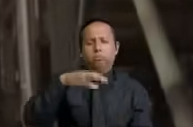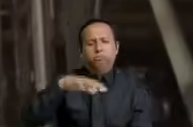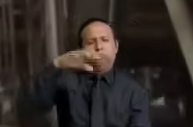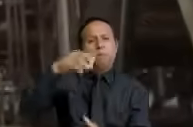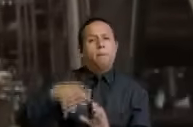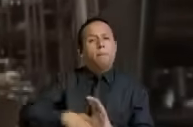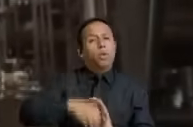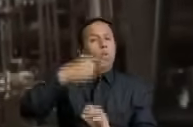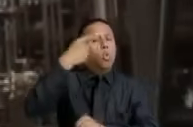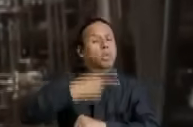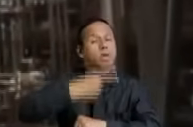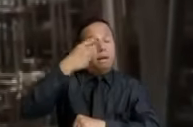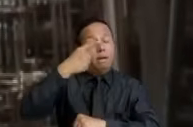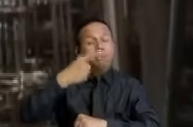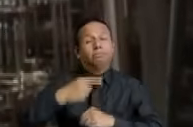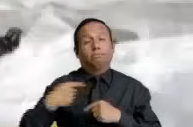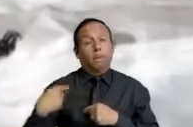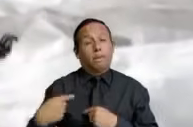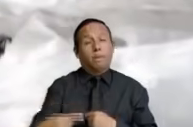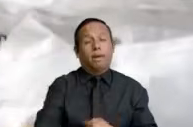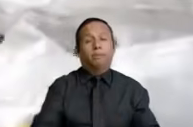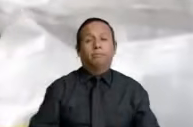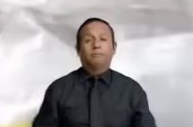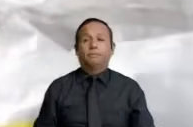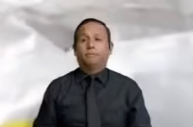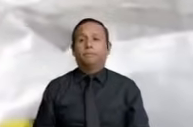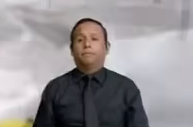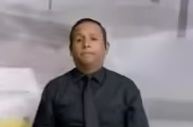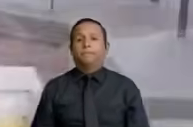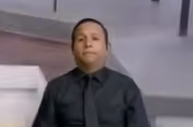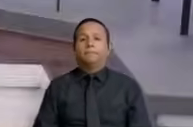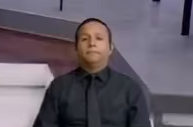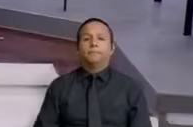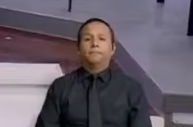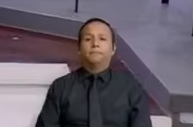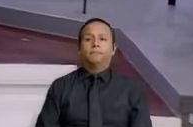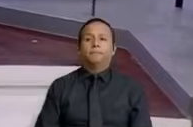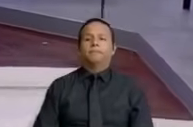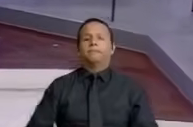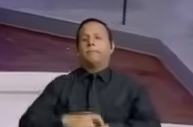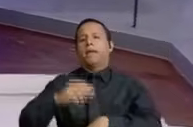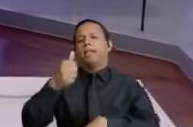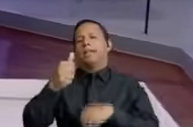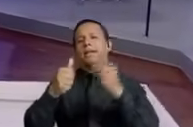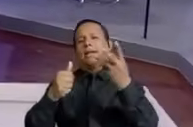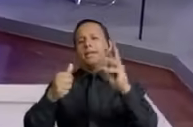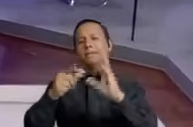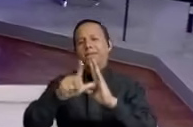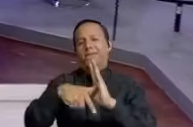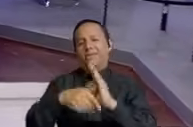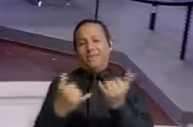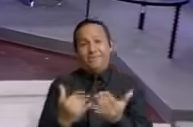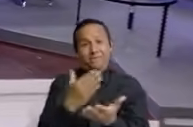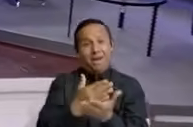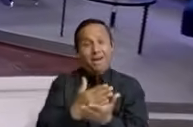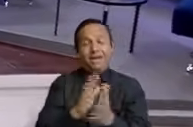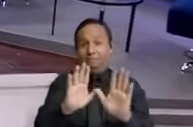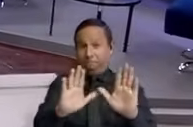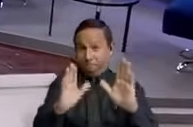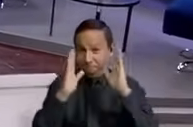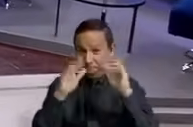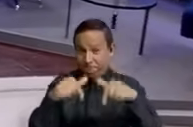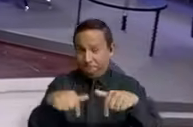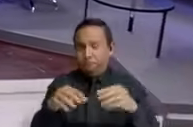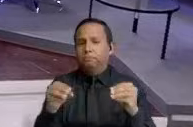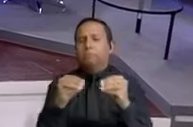día informó ítalo Salazar 22 horas con 16 minutos amigos y es momento de un corte